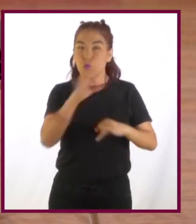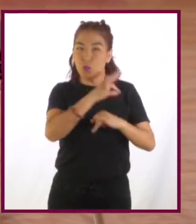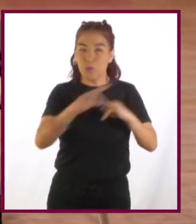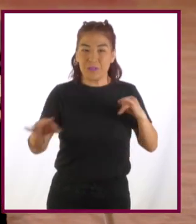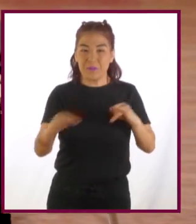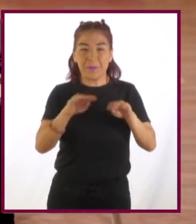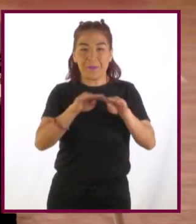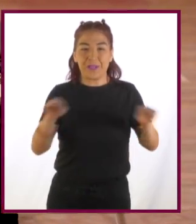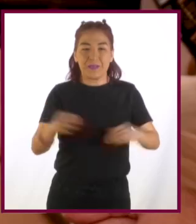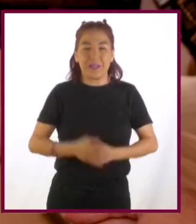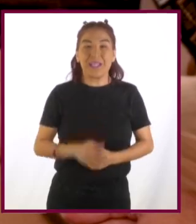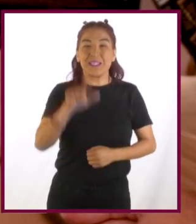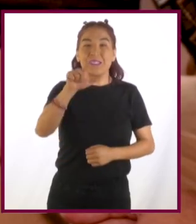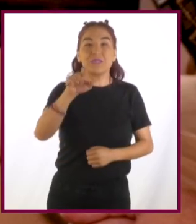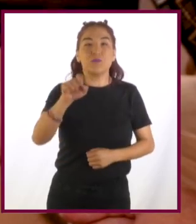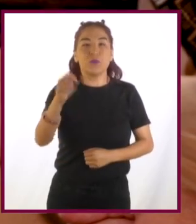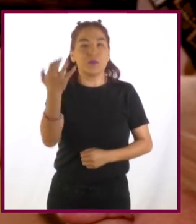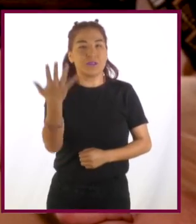distancia final.